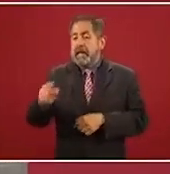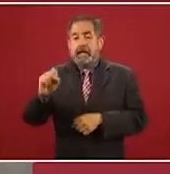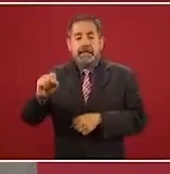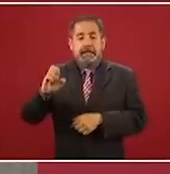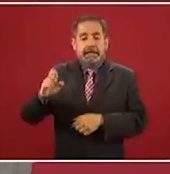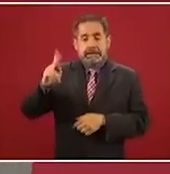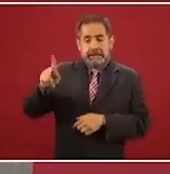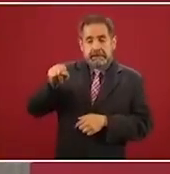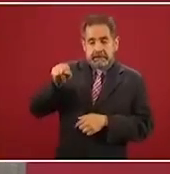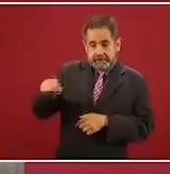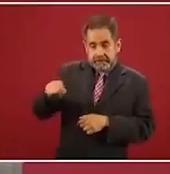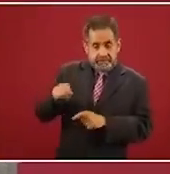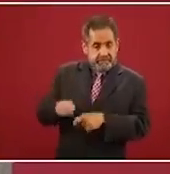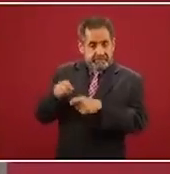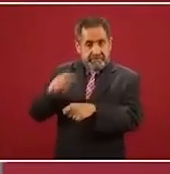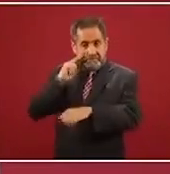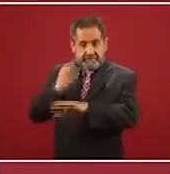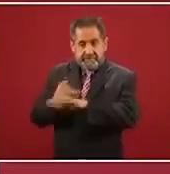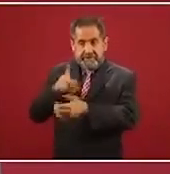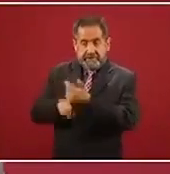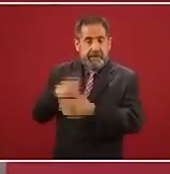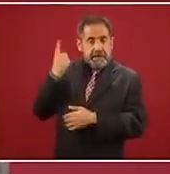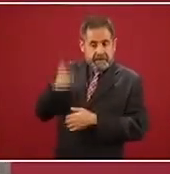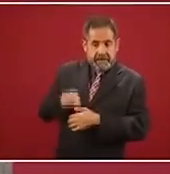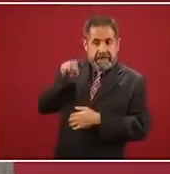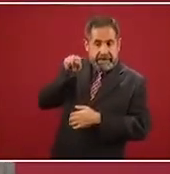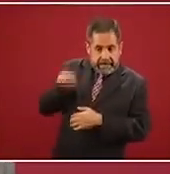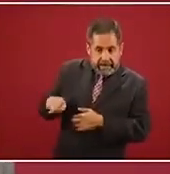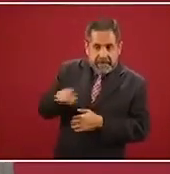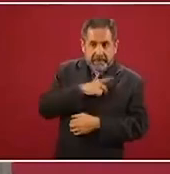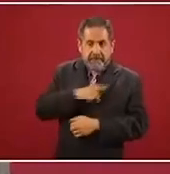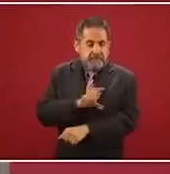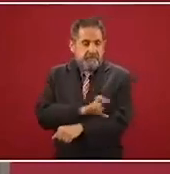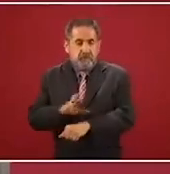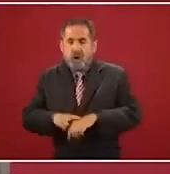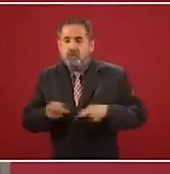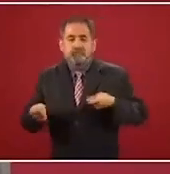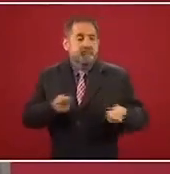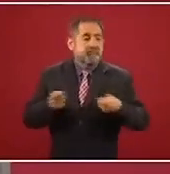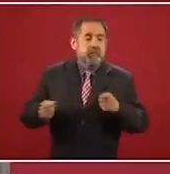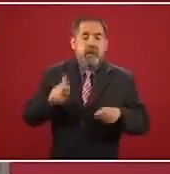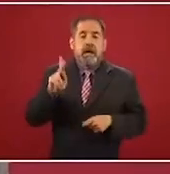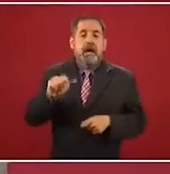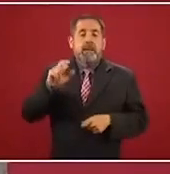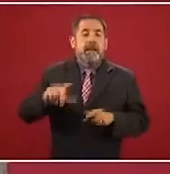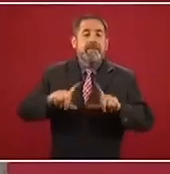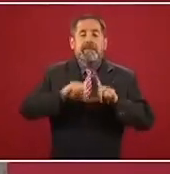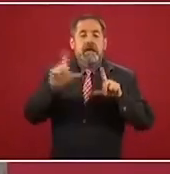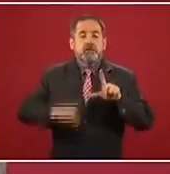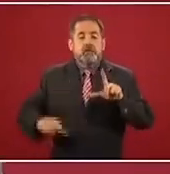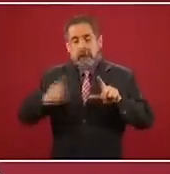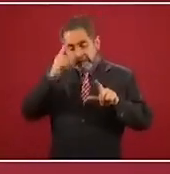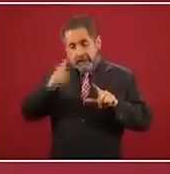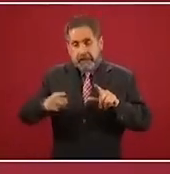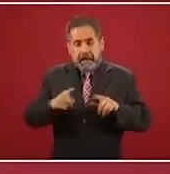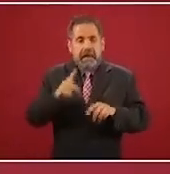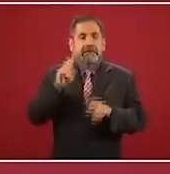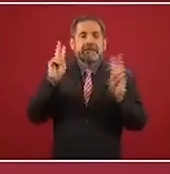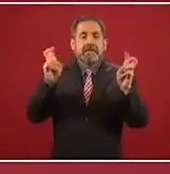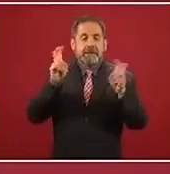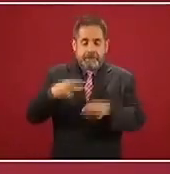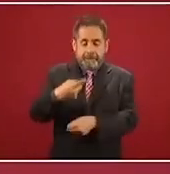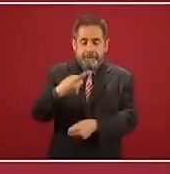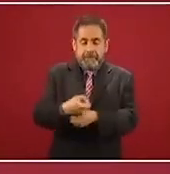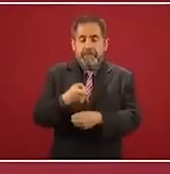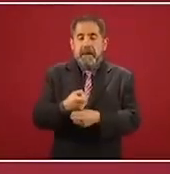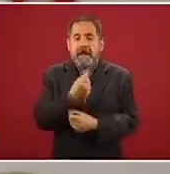Pública se le estableció el mandato de coordinar la Estrategia Nacional de Primera Infancia.